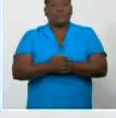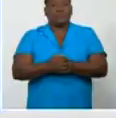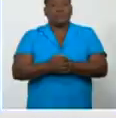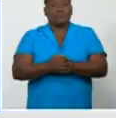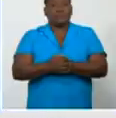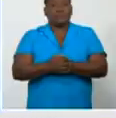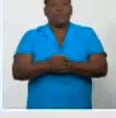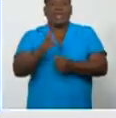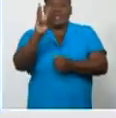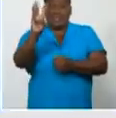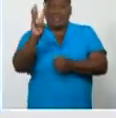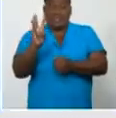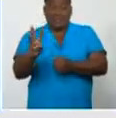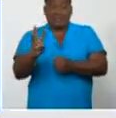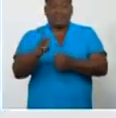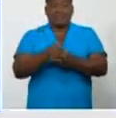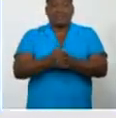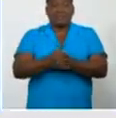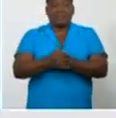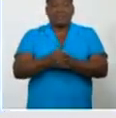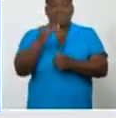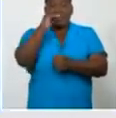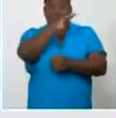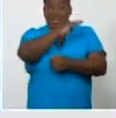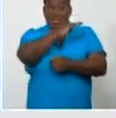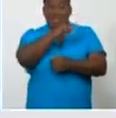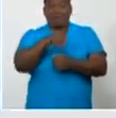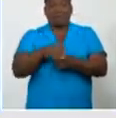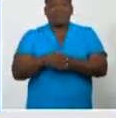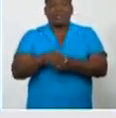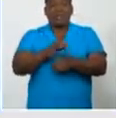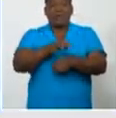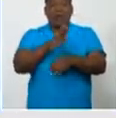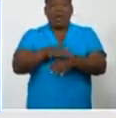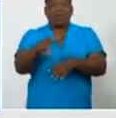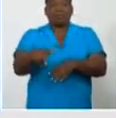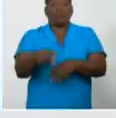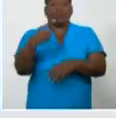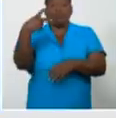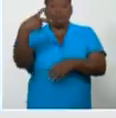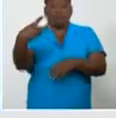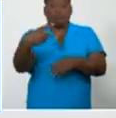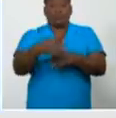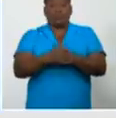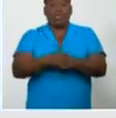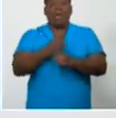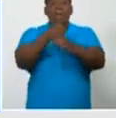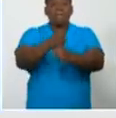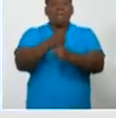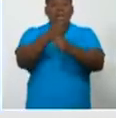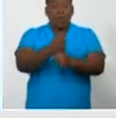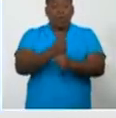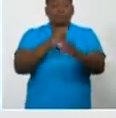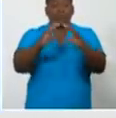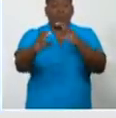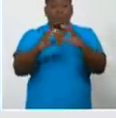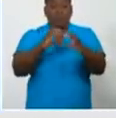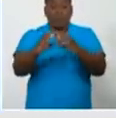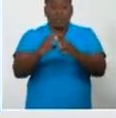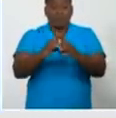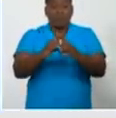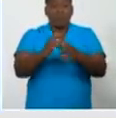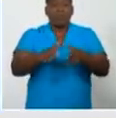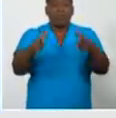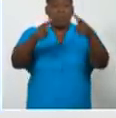3 en cada uno. Guisa, Río Cauto con 2 cada uno. Y Pilón, Cautocristo y Bartolomé